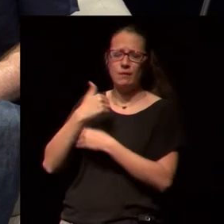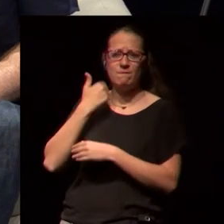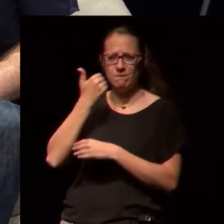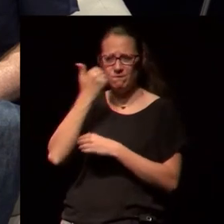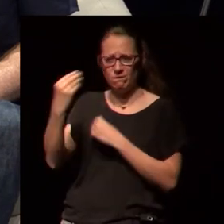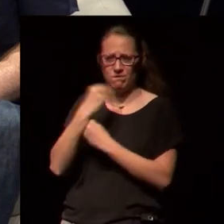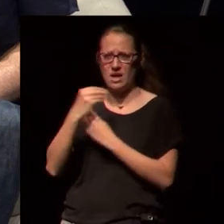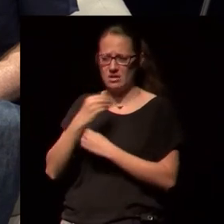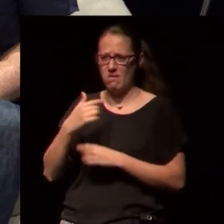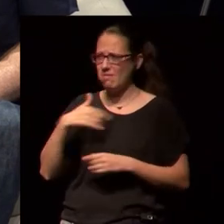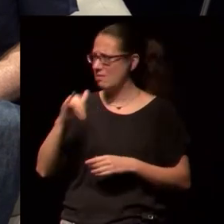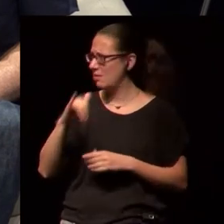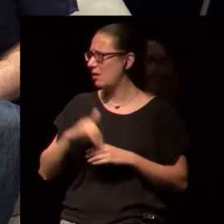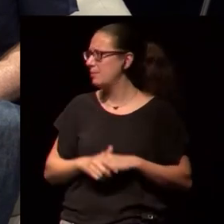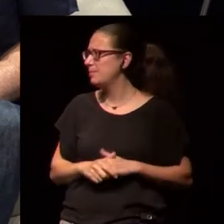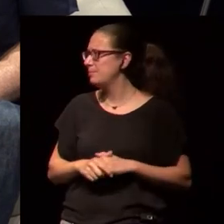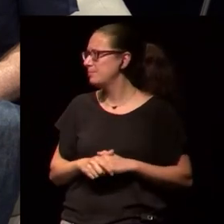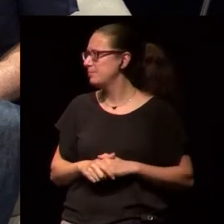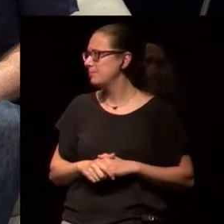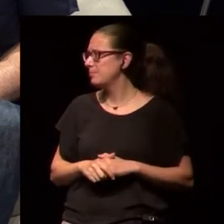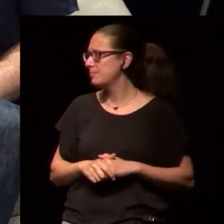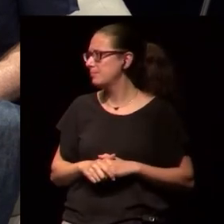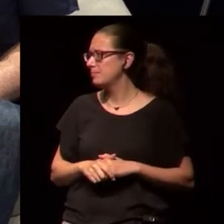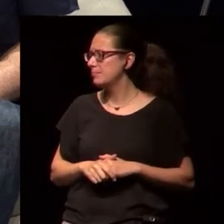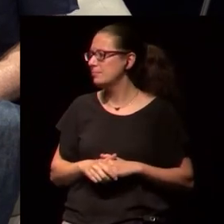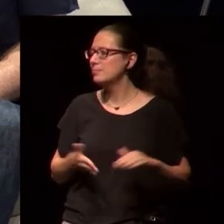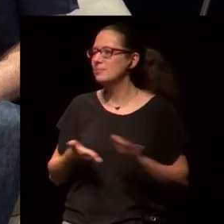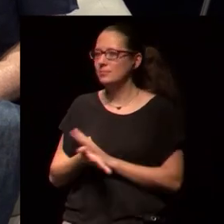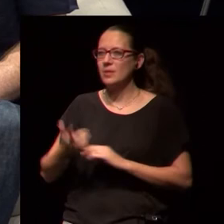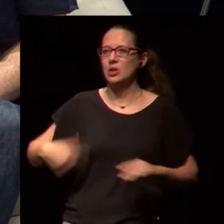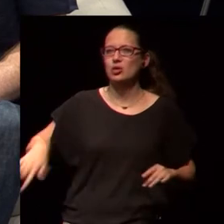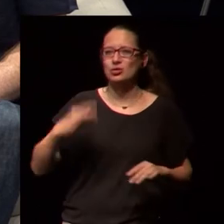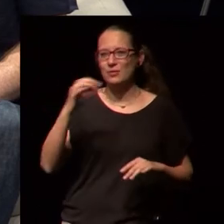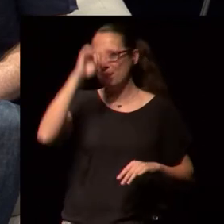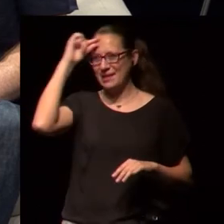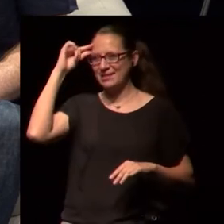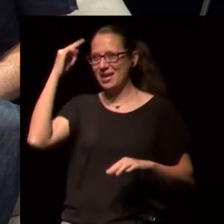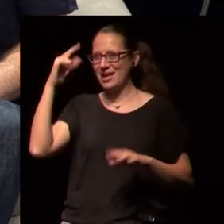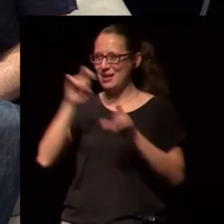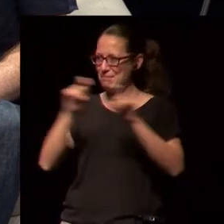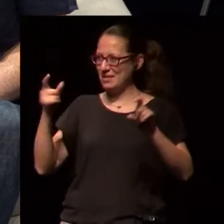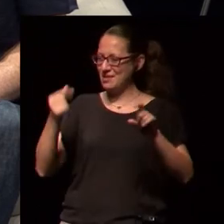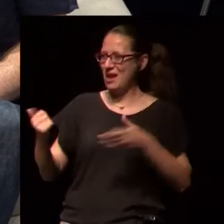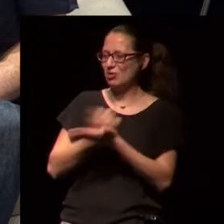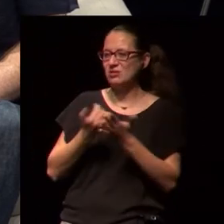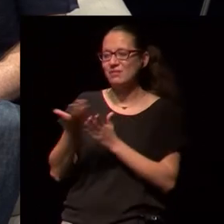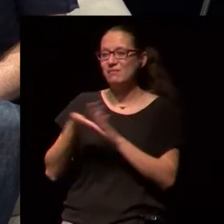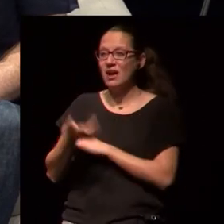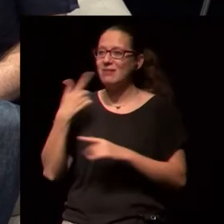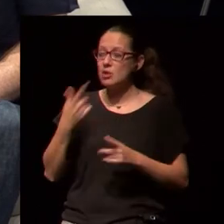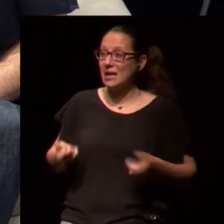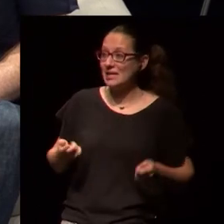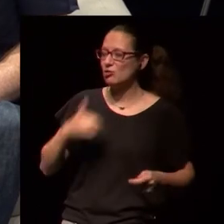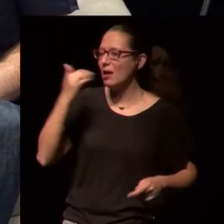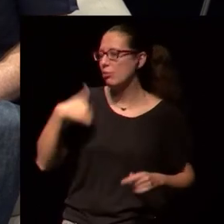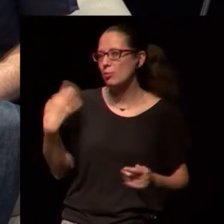ahora. Así que tenemos que tener una mente empresarial, tenemos que justificar cada penique que gastamos.